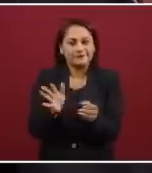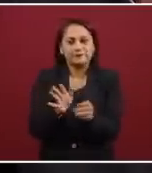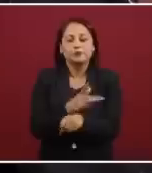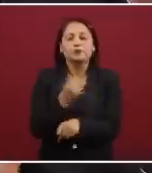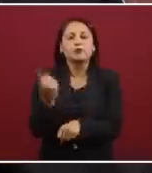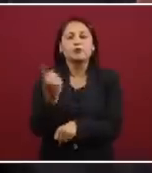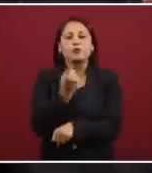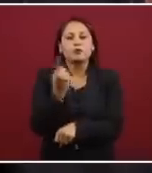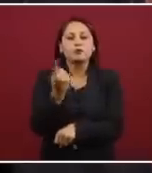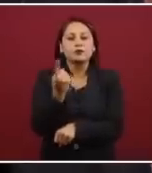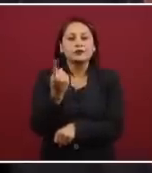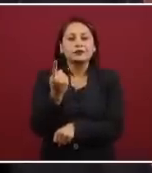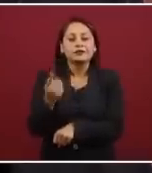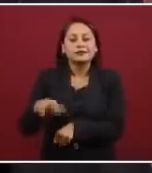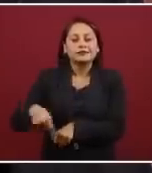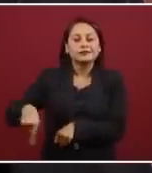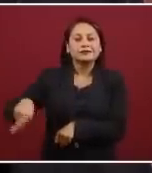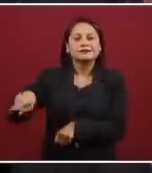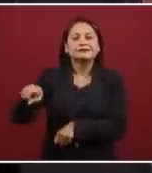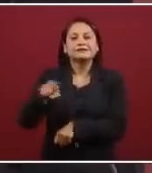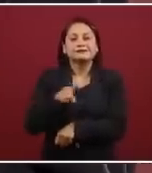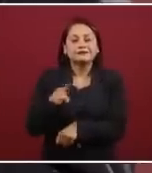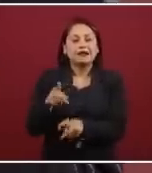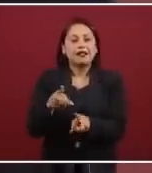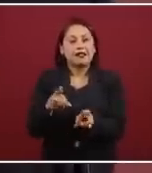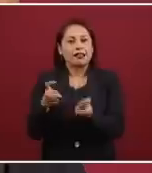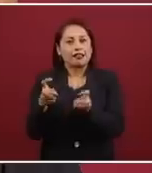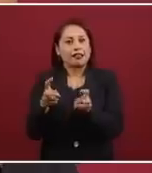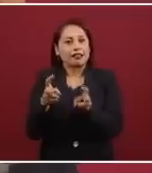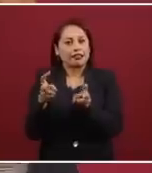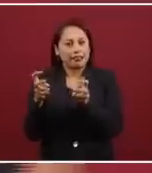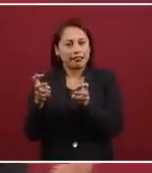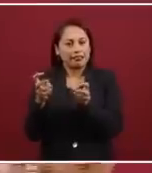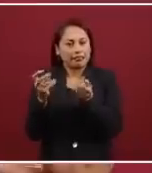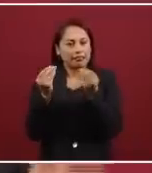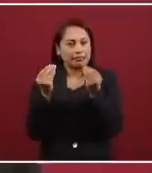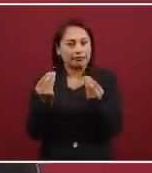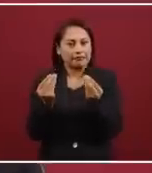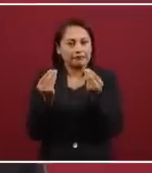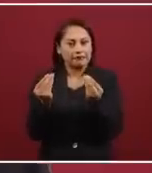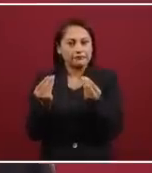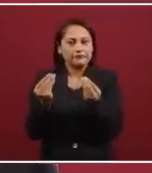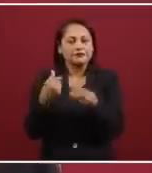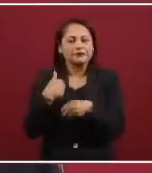son muy ladrones. Y ya lo dije.